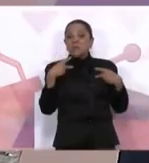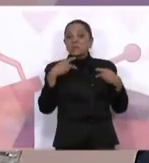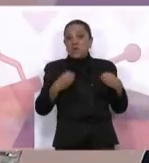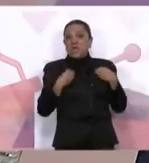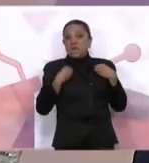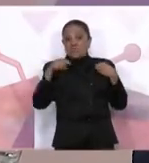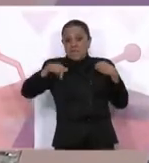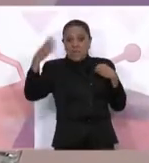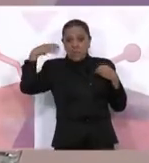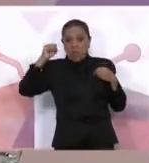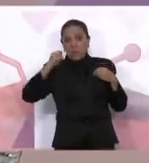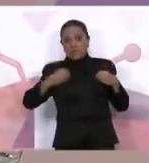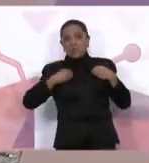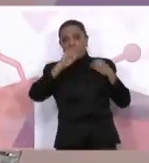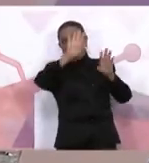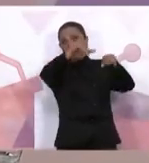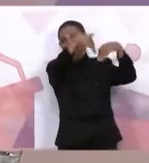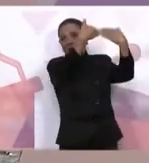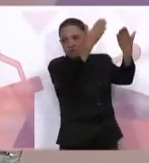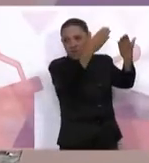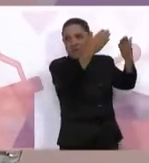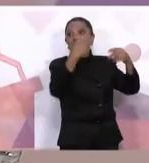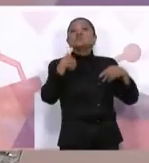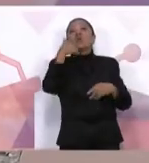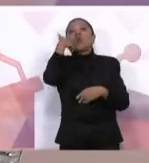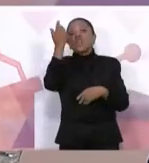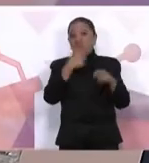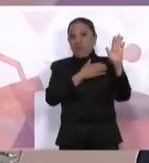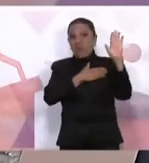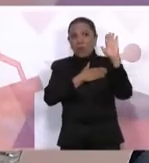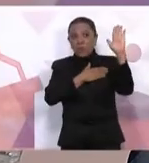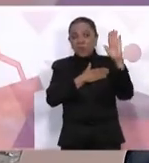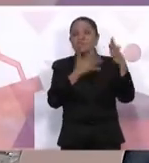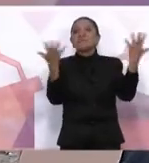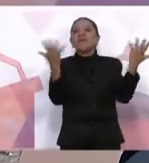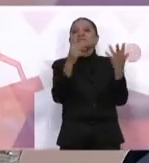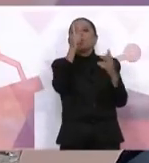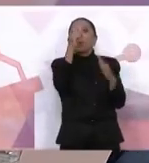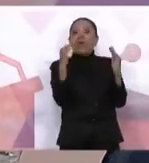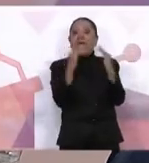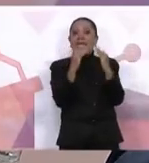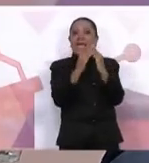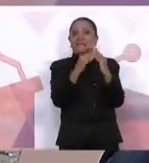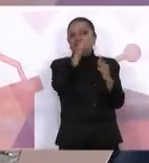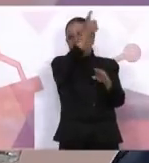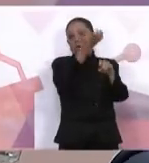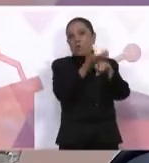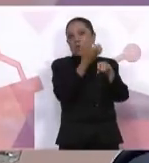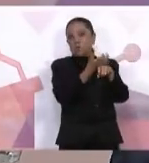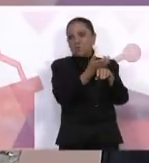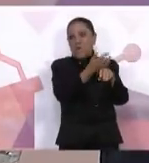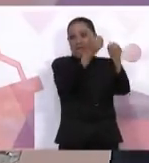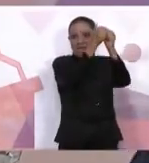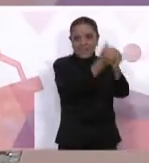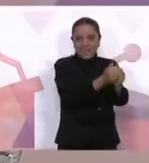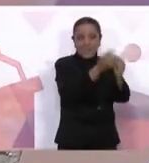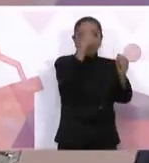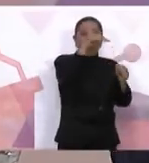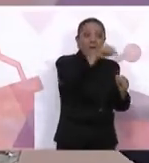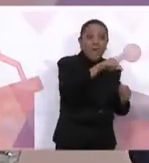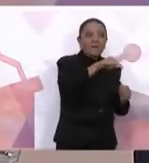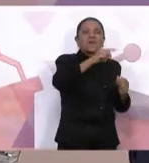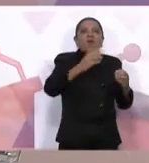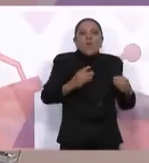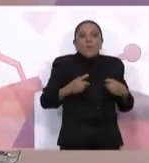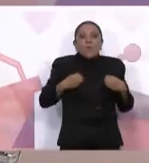del morelense en los eeuu al menos inicialmente una casa les dije donde ellos puedan revivir sus tradiciones me pedían eso